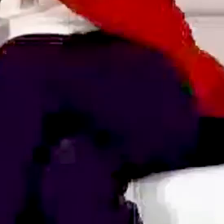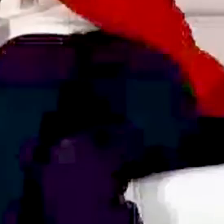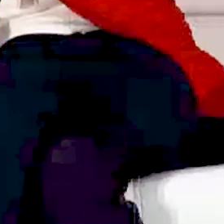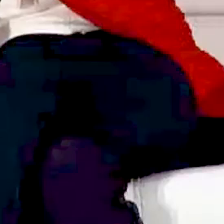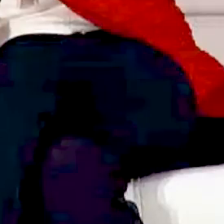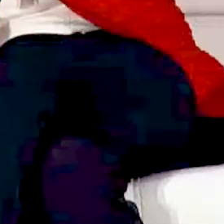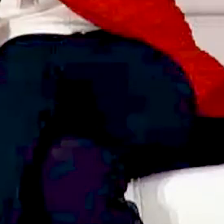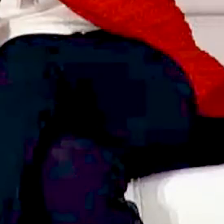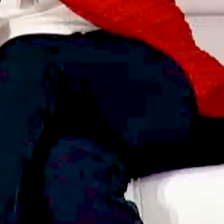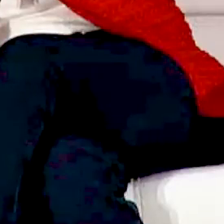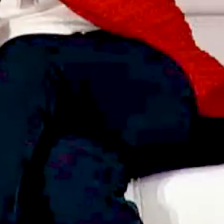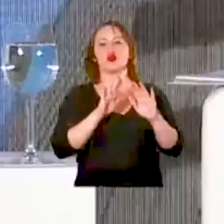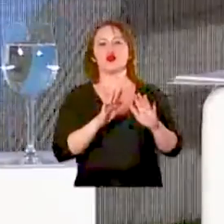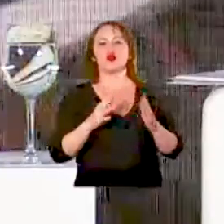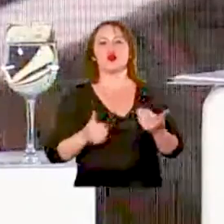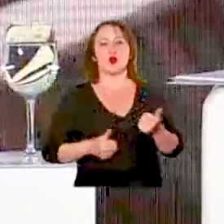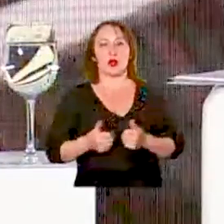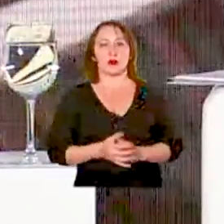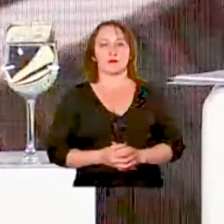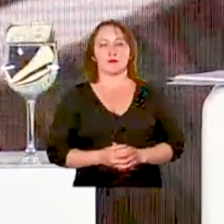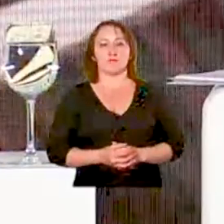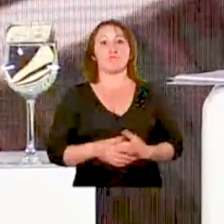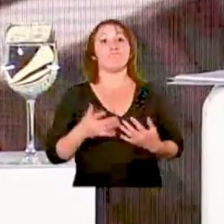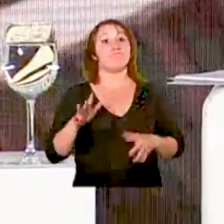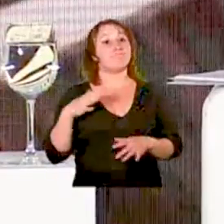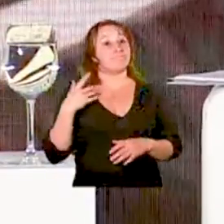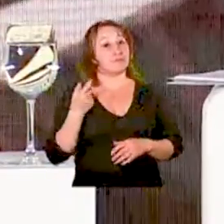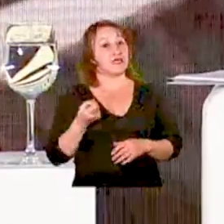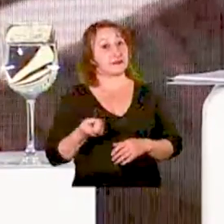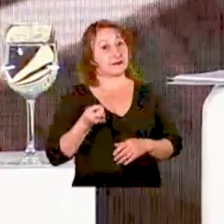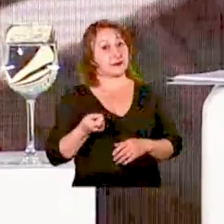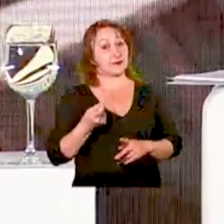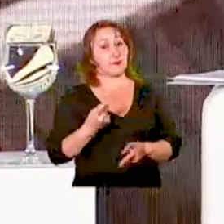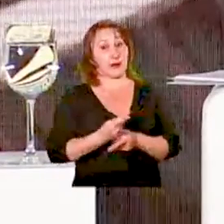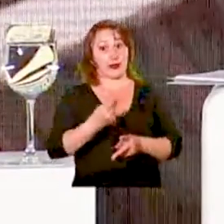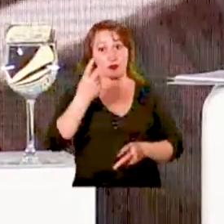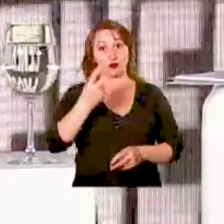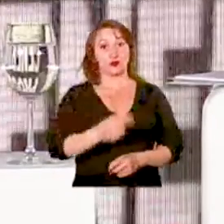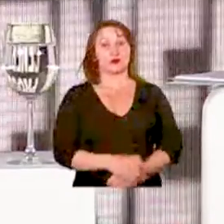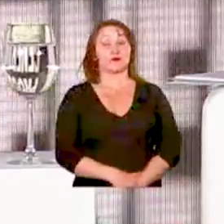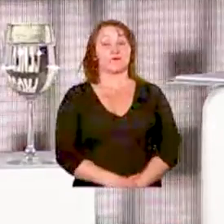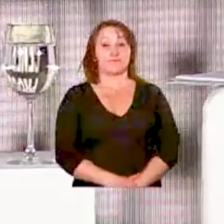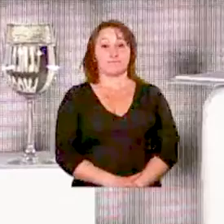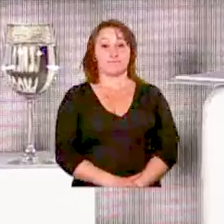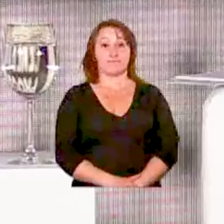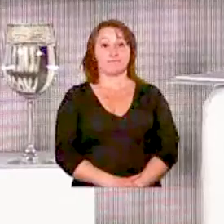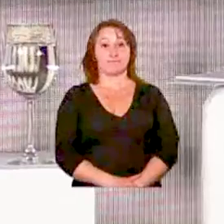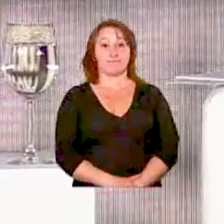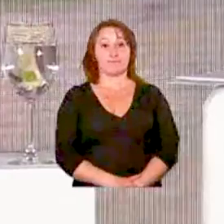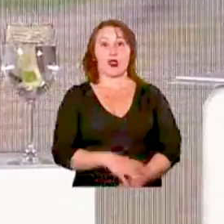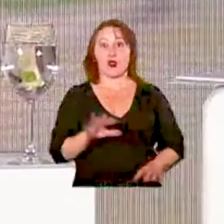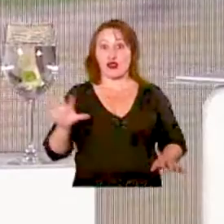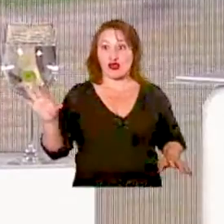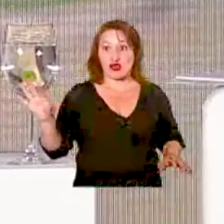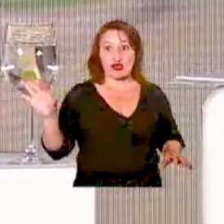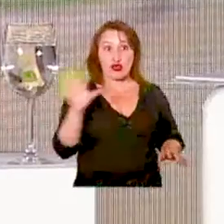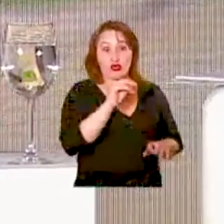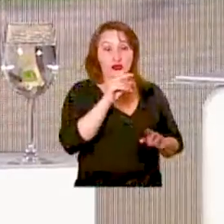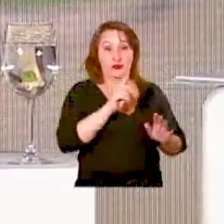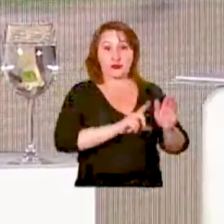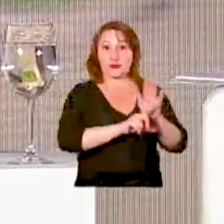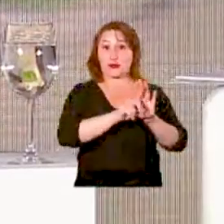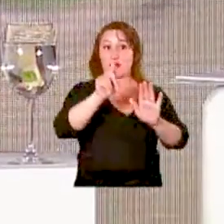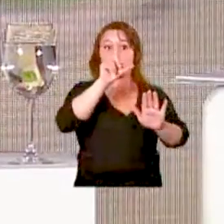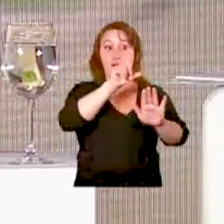la última, es muy delicado y es muy peligroso. No todas las los